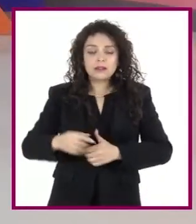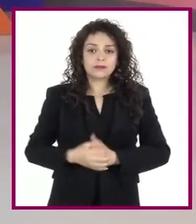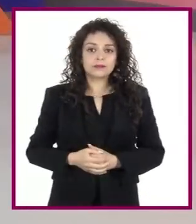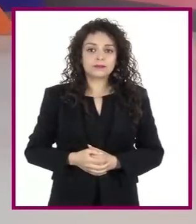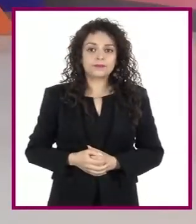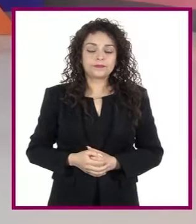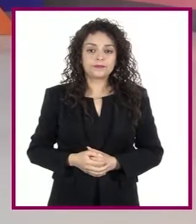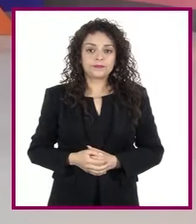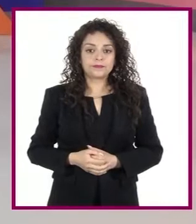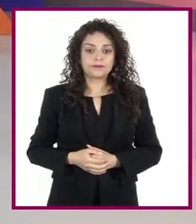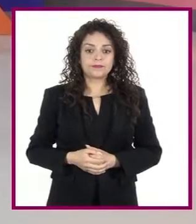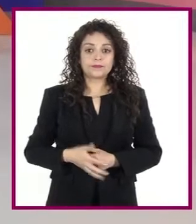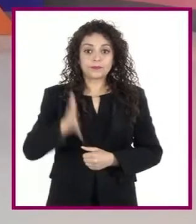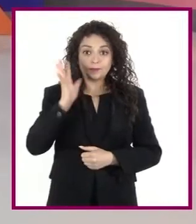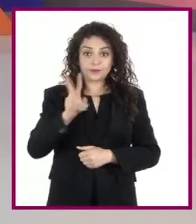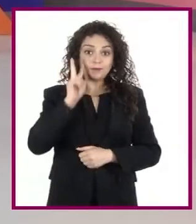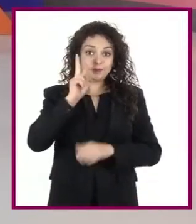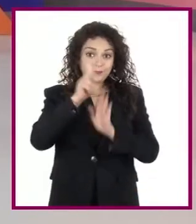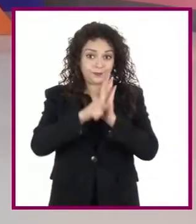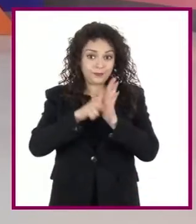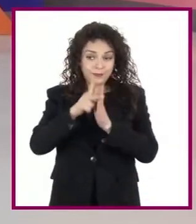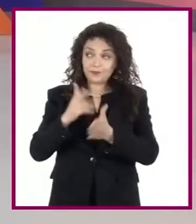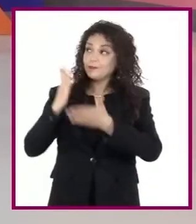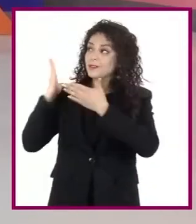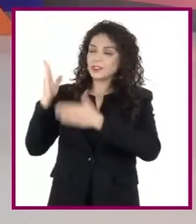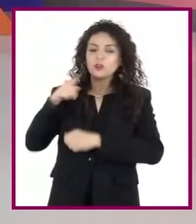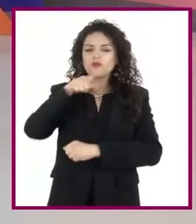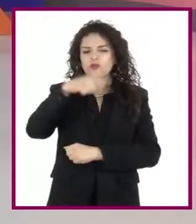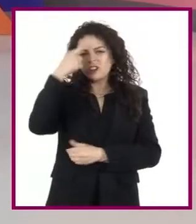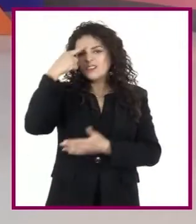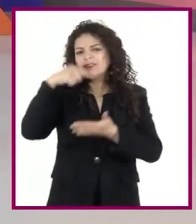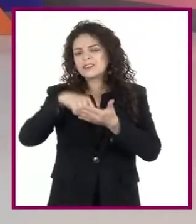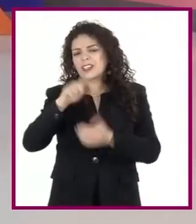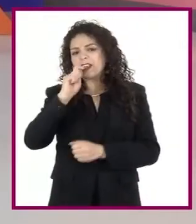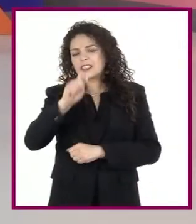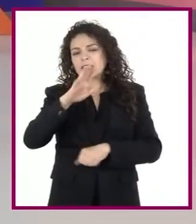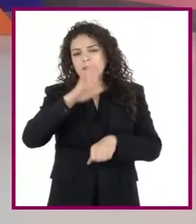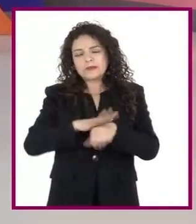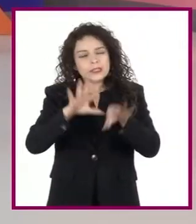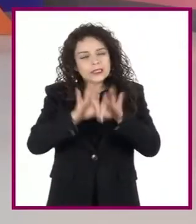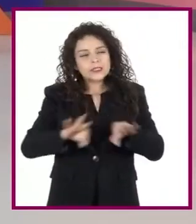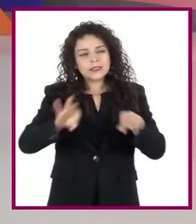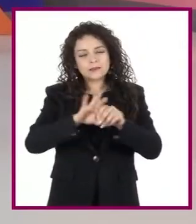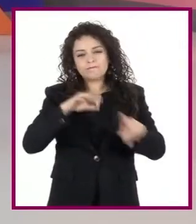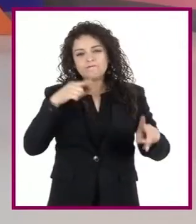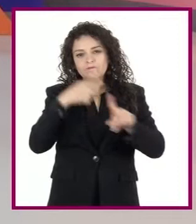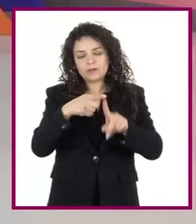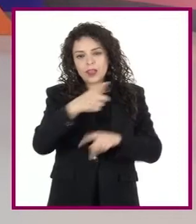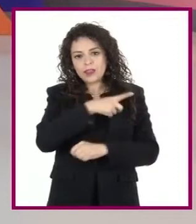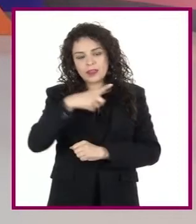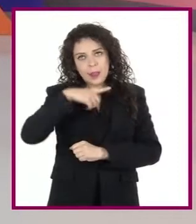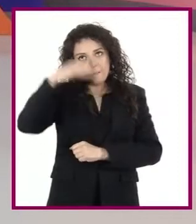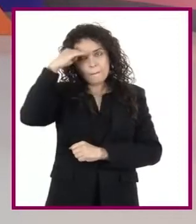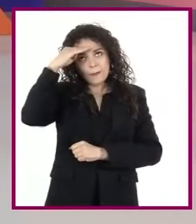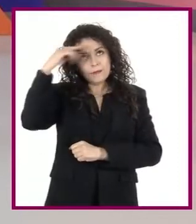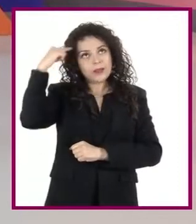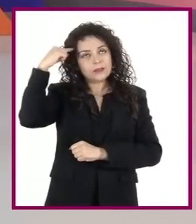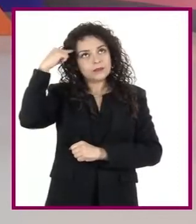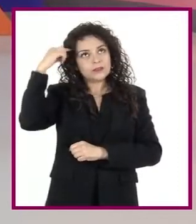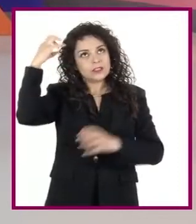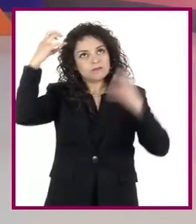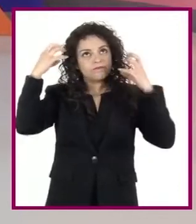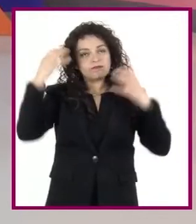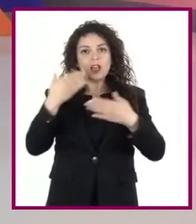Después de ver el video, ¿qué aspectos consideran relevantes para reflexionar acerca de las redes sociales? ¿A